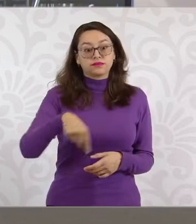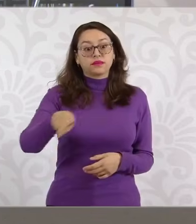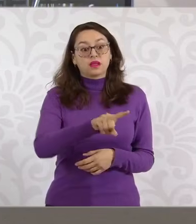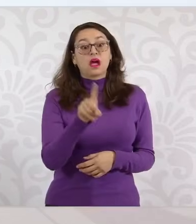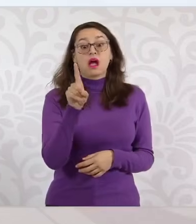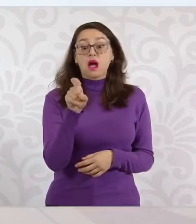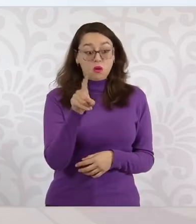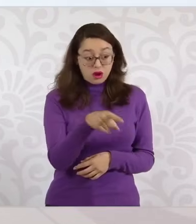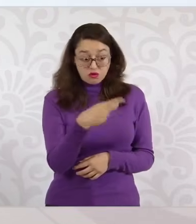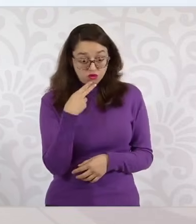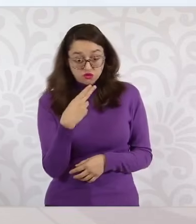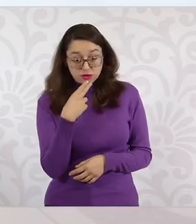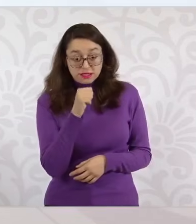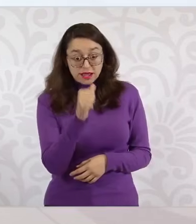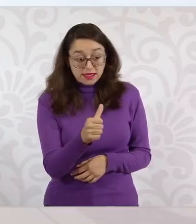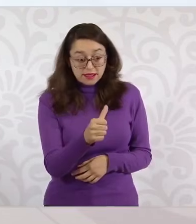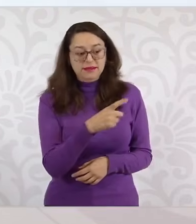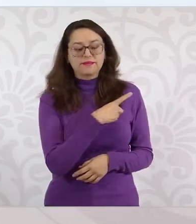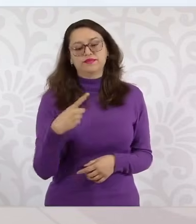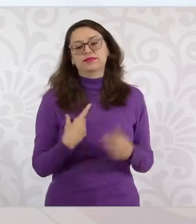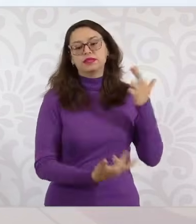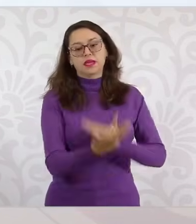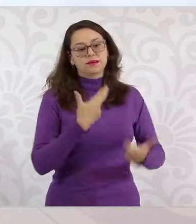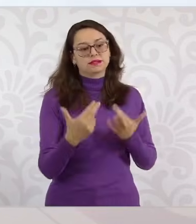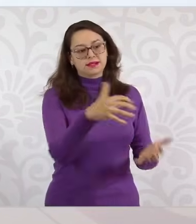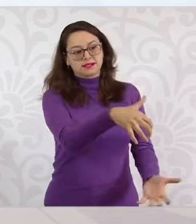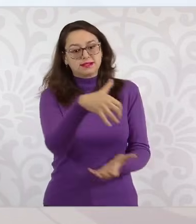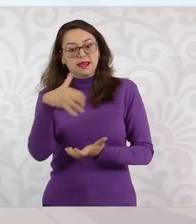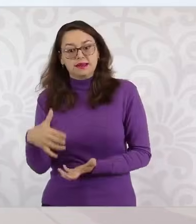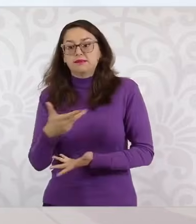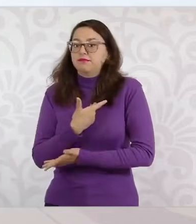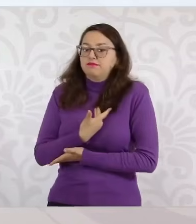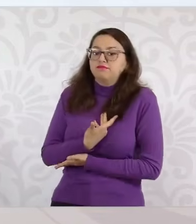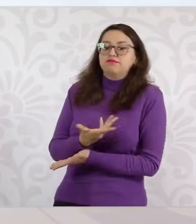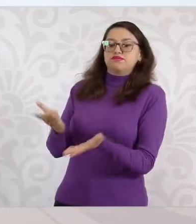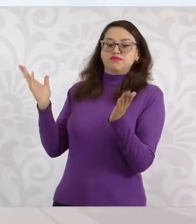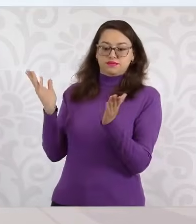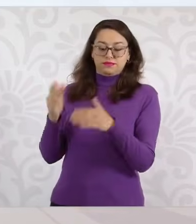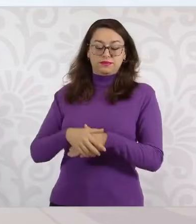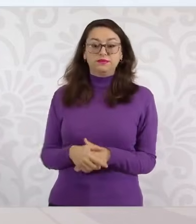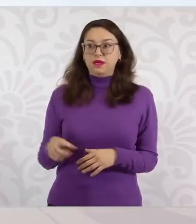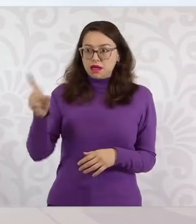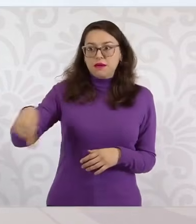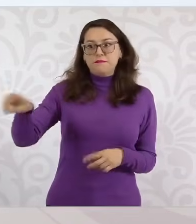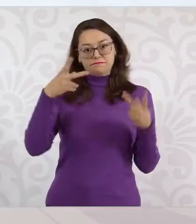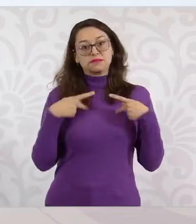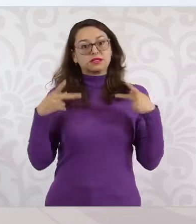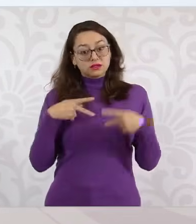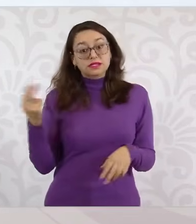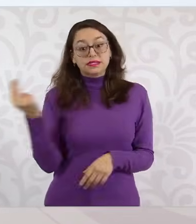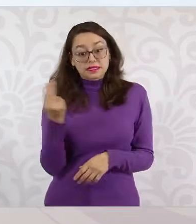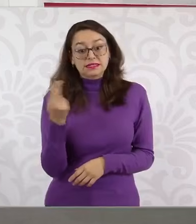el agua que no se esté utilizando se regrese a la Conagua y la Conagua pueda distribuir esa agua entre quien realmente